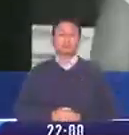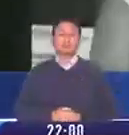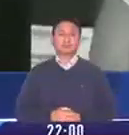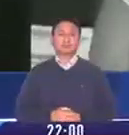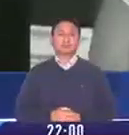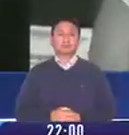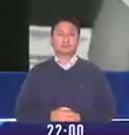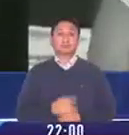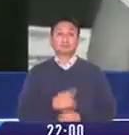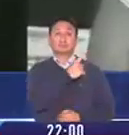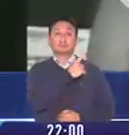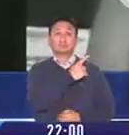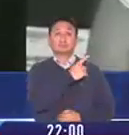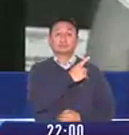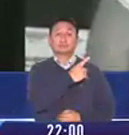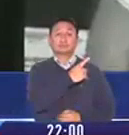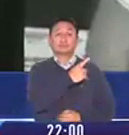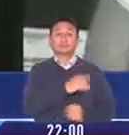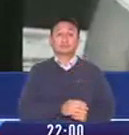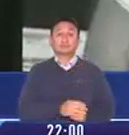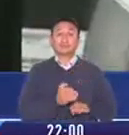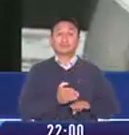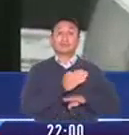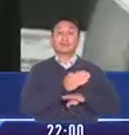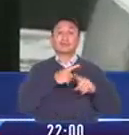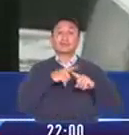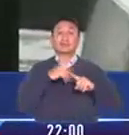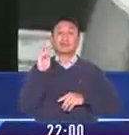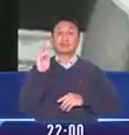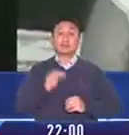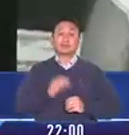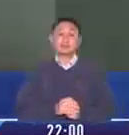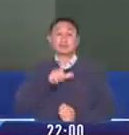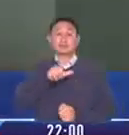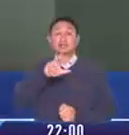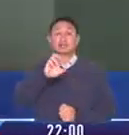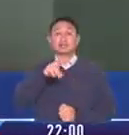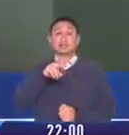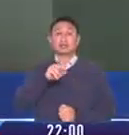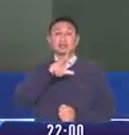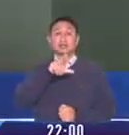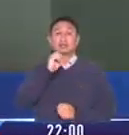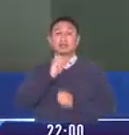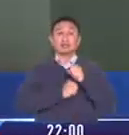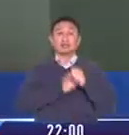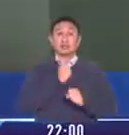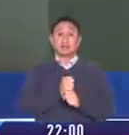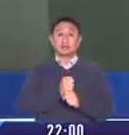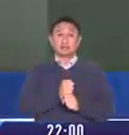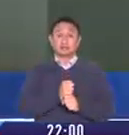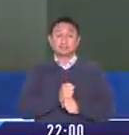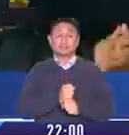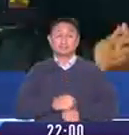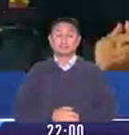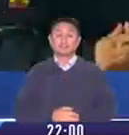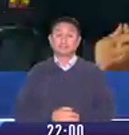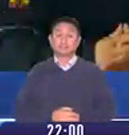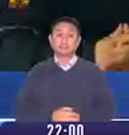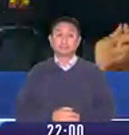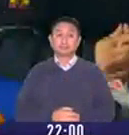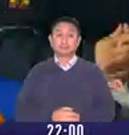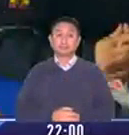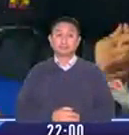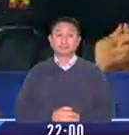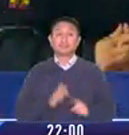habría atentado contra la vida de quien fue su pareja, Lenny Quimis, de 30 años, víctima de femicidio. Quien había